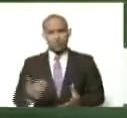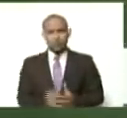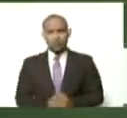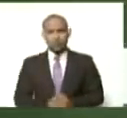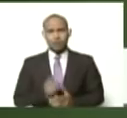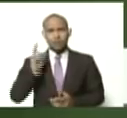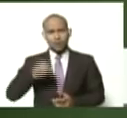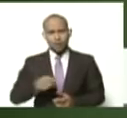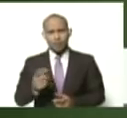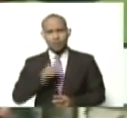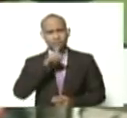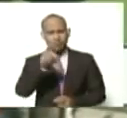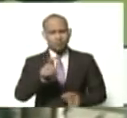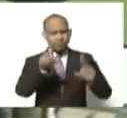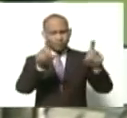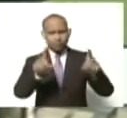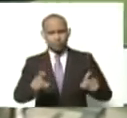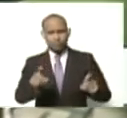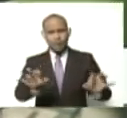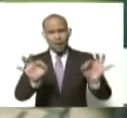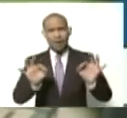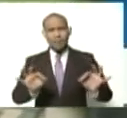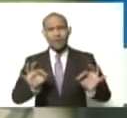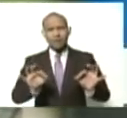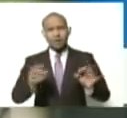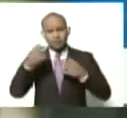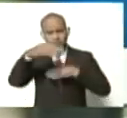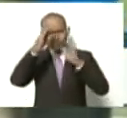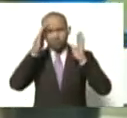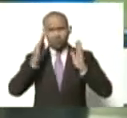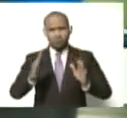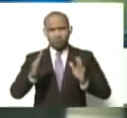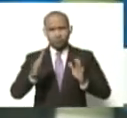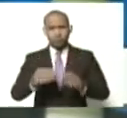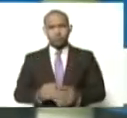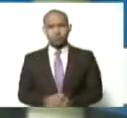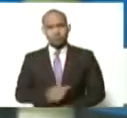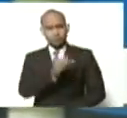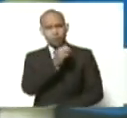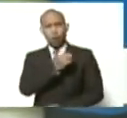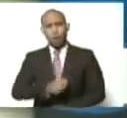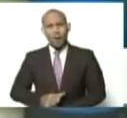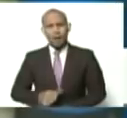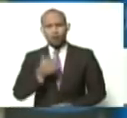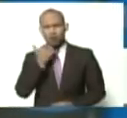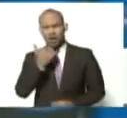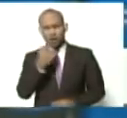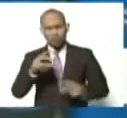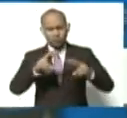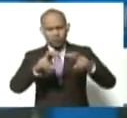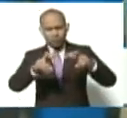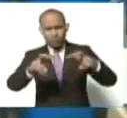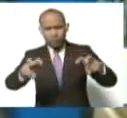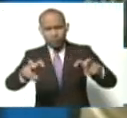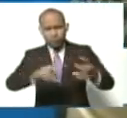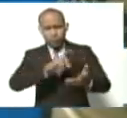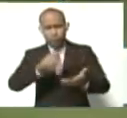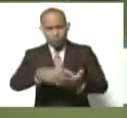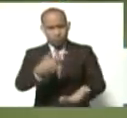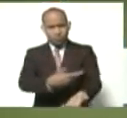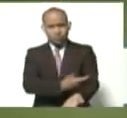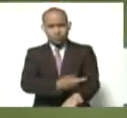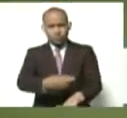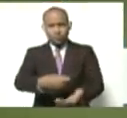ofrecer consultas especializadas y atenderemos en la parte quirúrgica para realizarle las fístulas arteriovenosas a